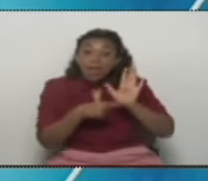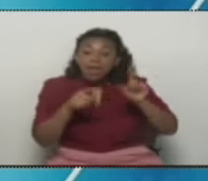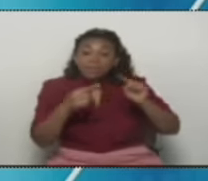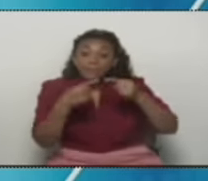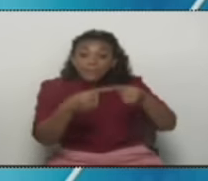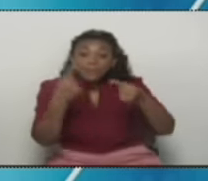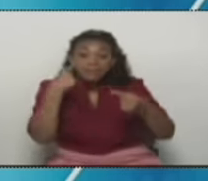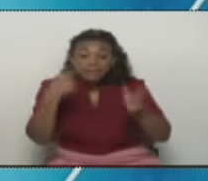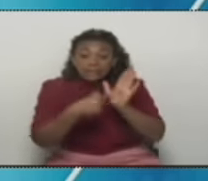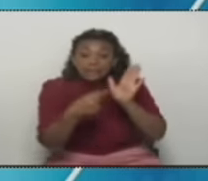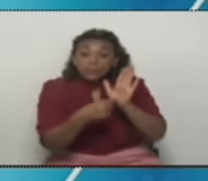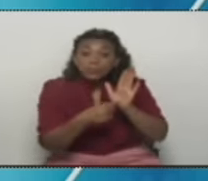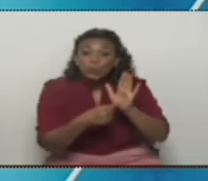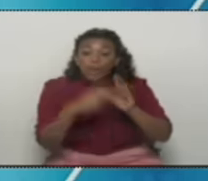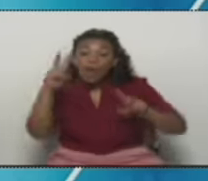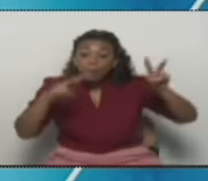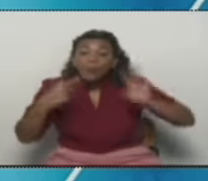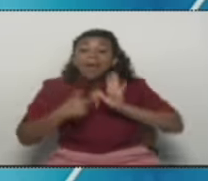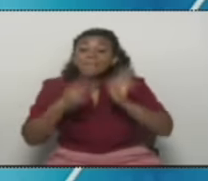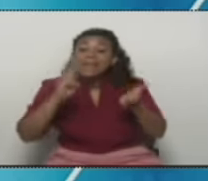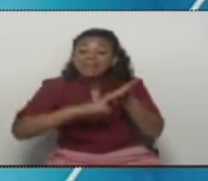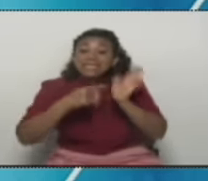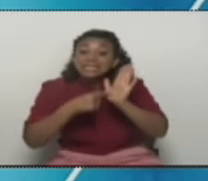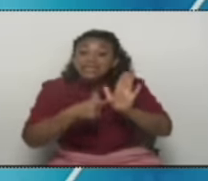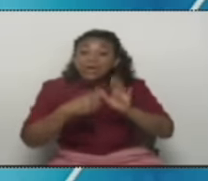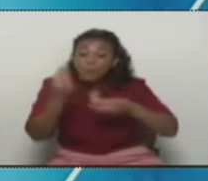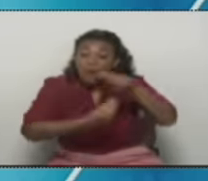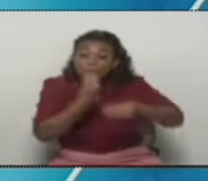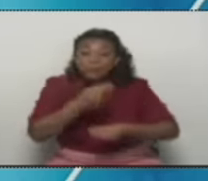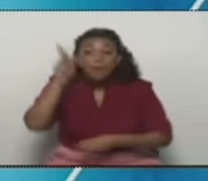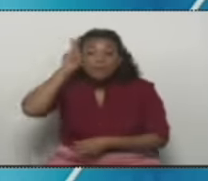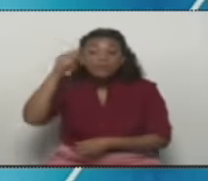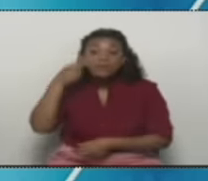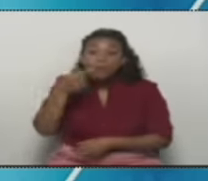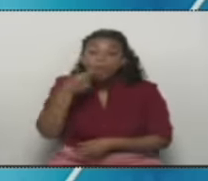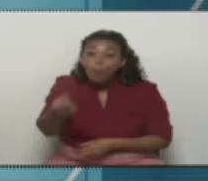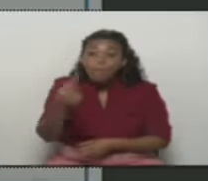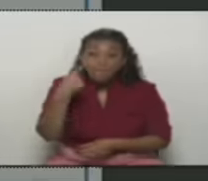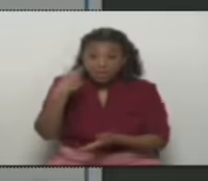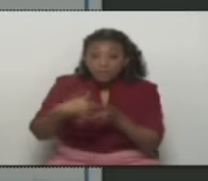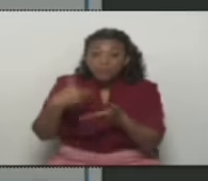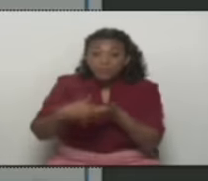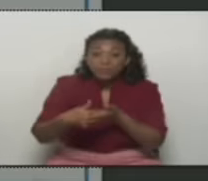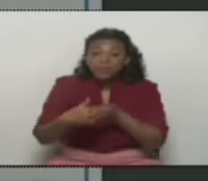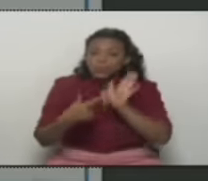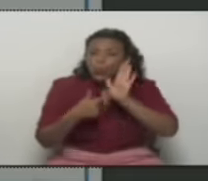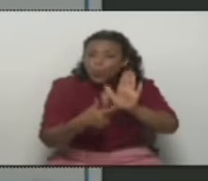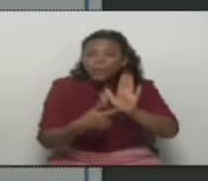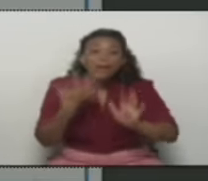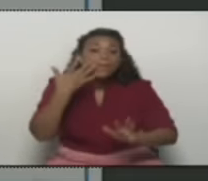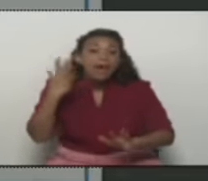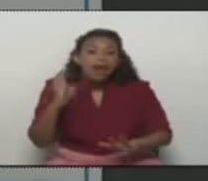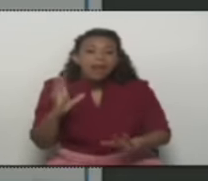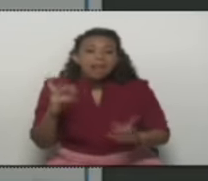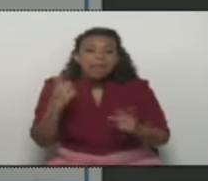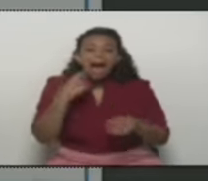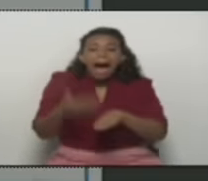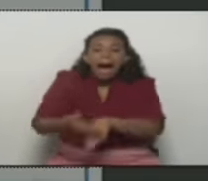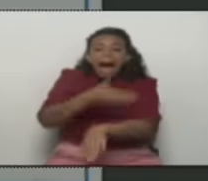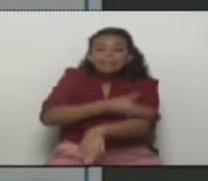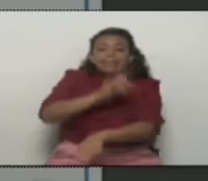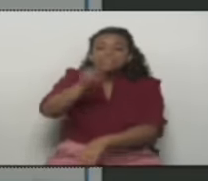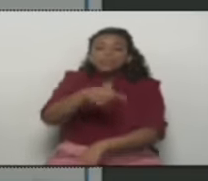apoyar la exposición que está haciendo el profesor Moncada, porque todo lo que está diciendo, sobre todo lo que llaman la profecía